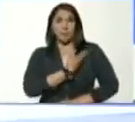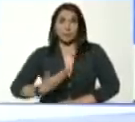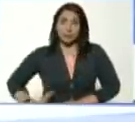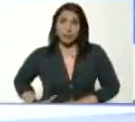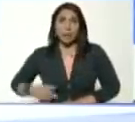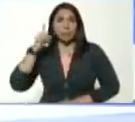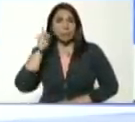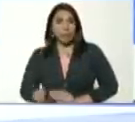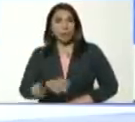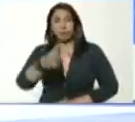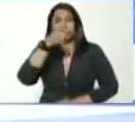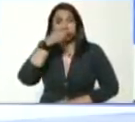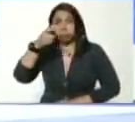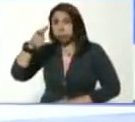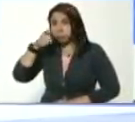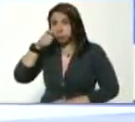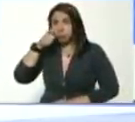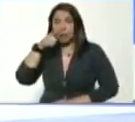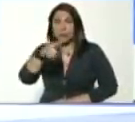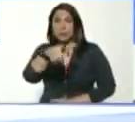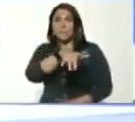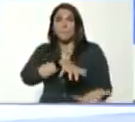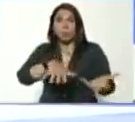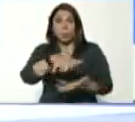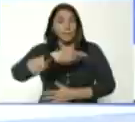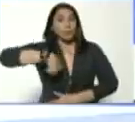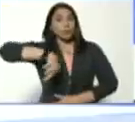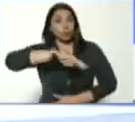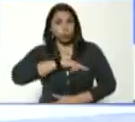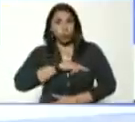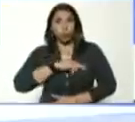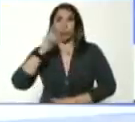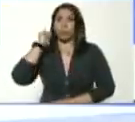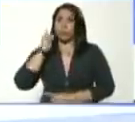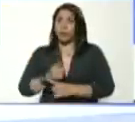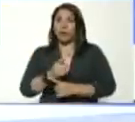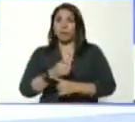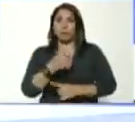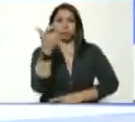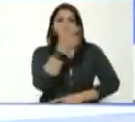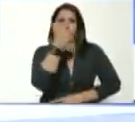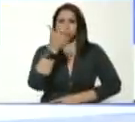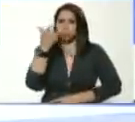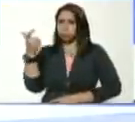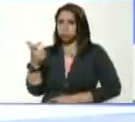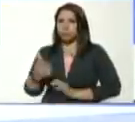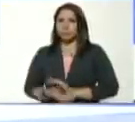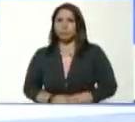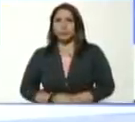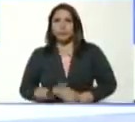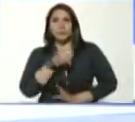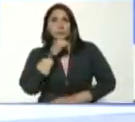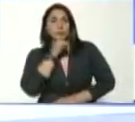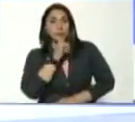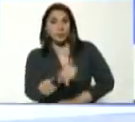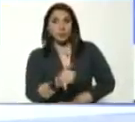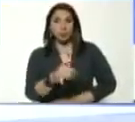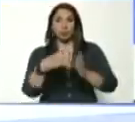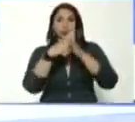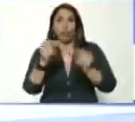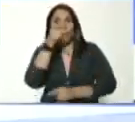seguimiento a esta situación para nosotros ir despejando a nuestro pueblo con información